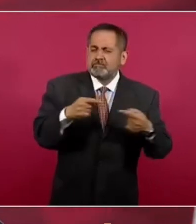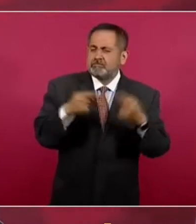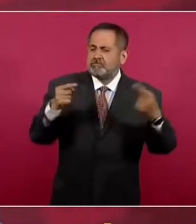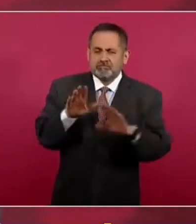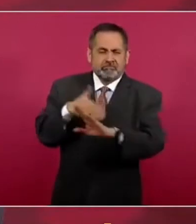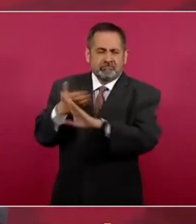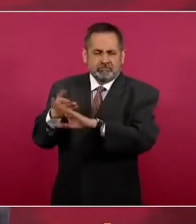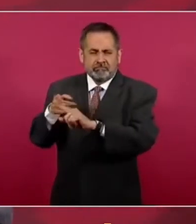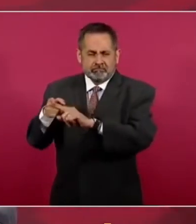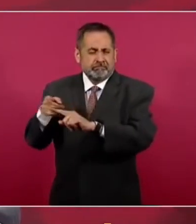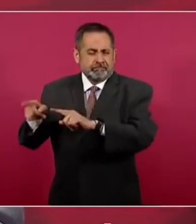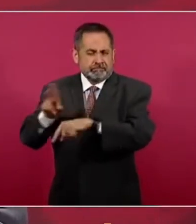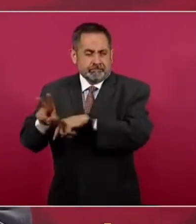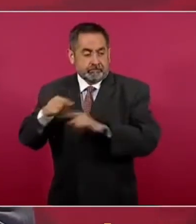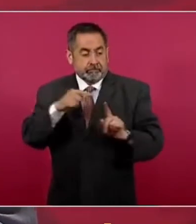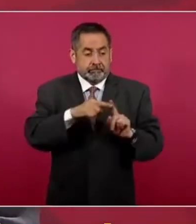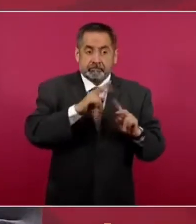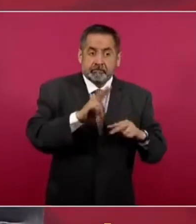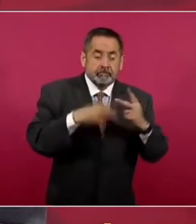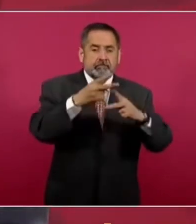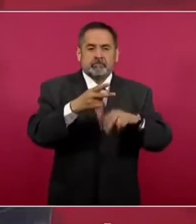Congreso en Estados Unidos,